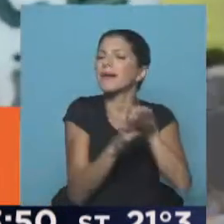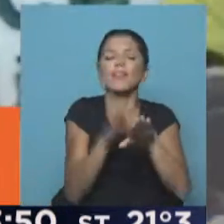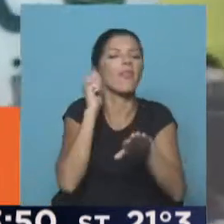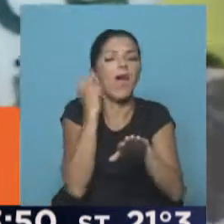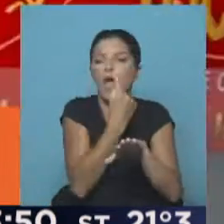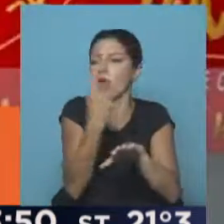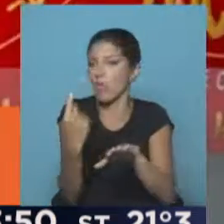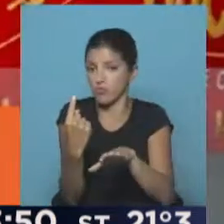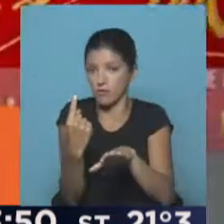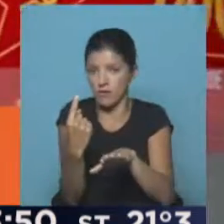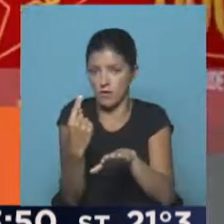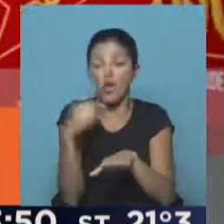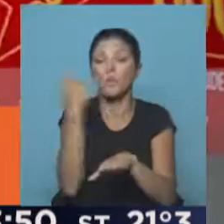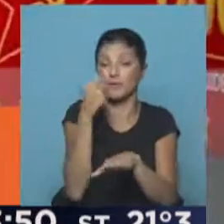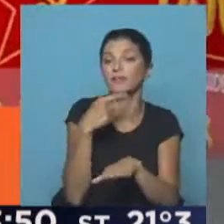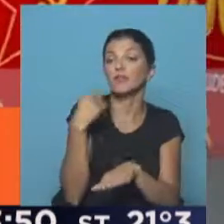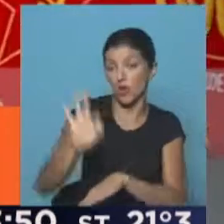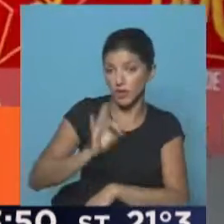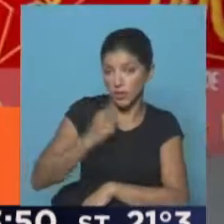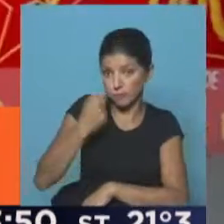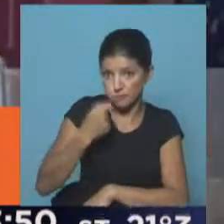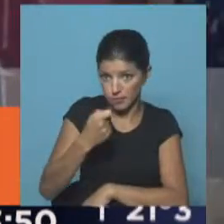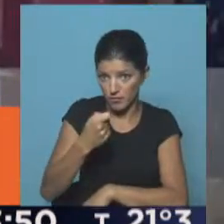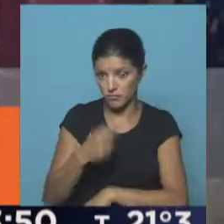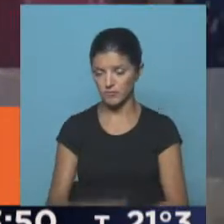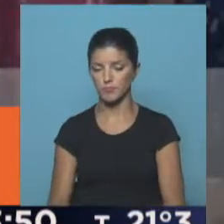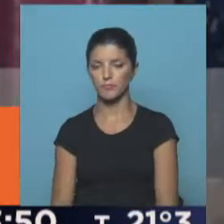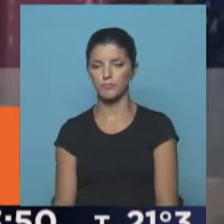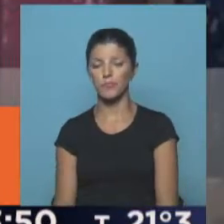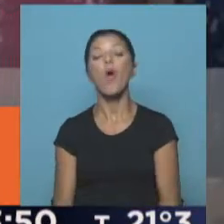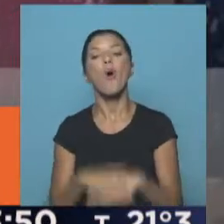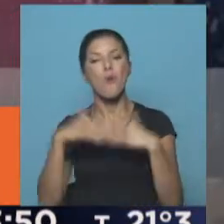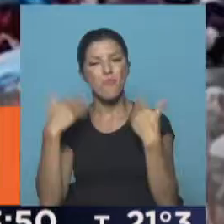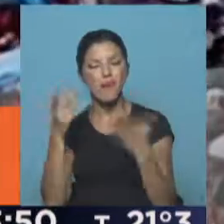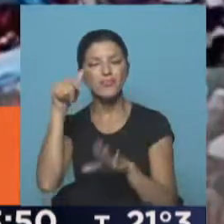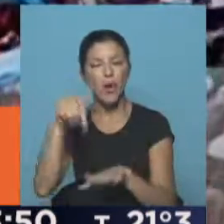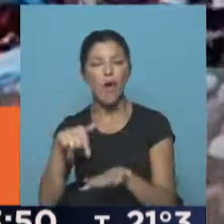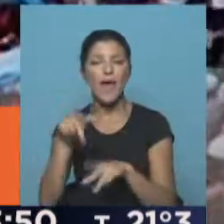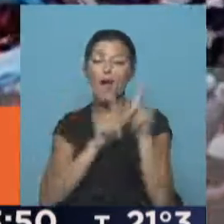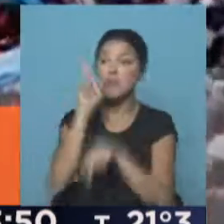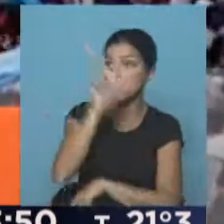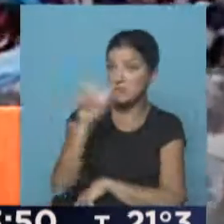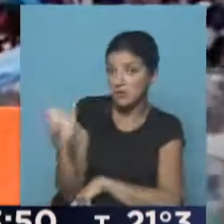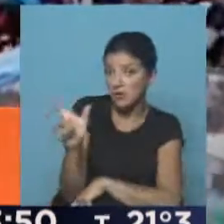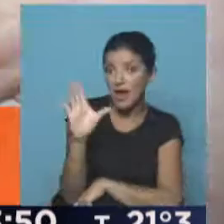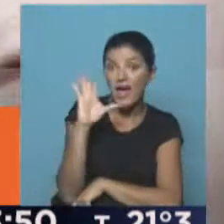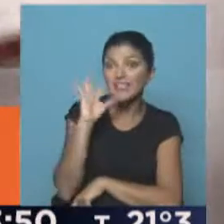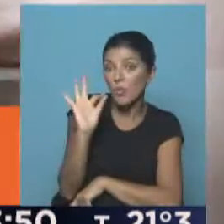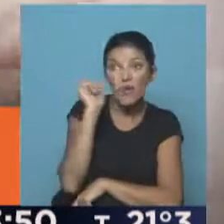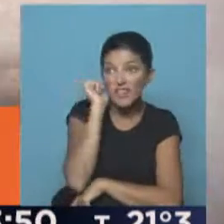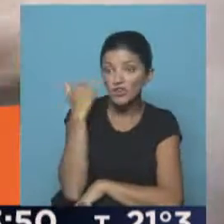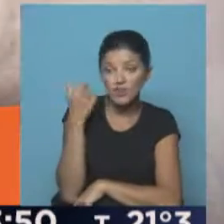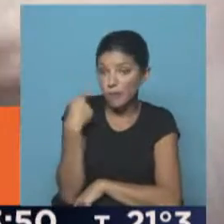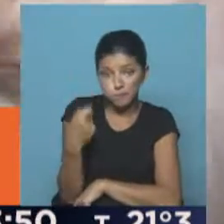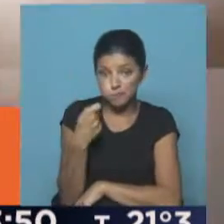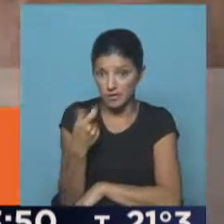al momento de alcanzar este estamento. Por eso, se registran casos de personas que se jubilan con apenas